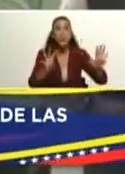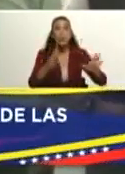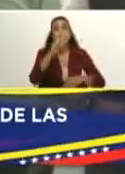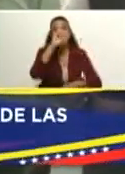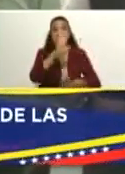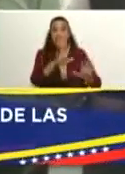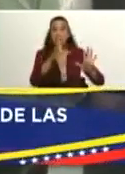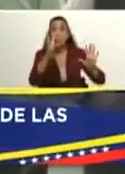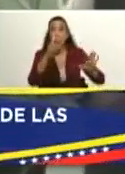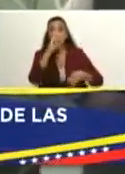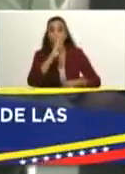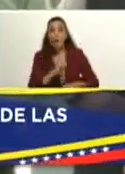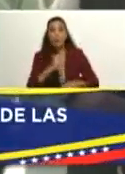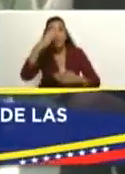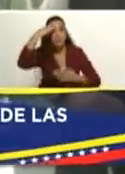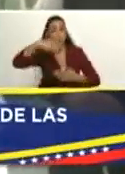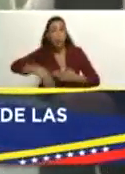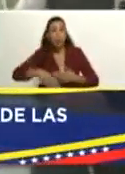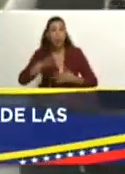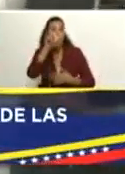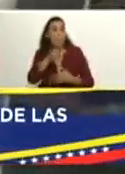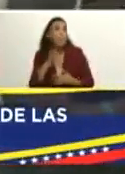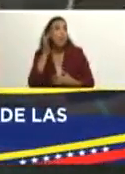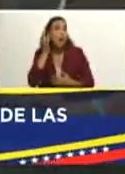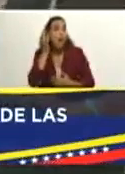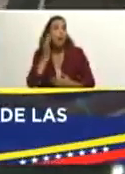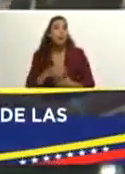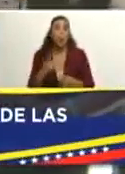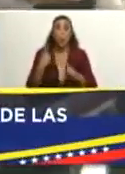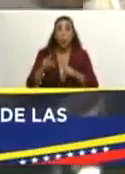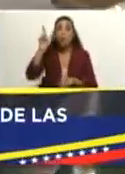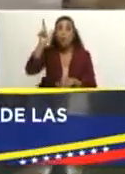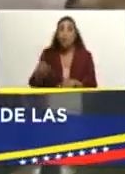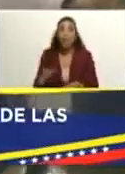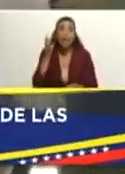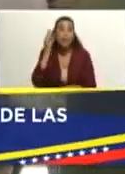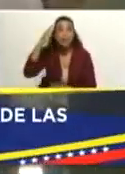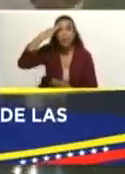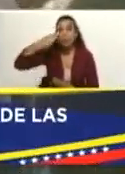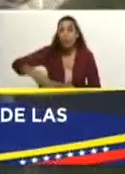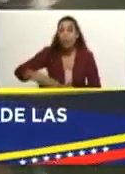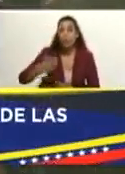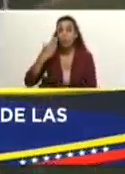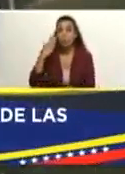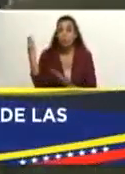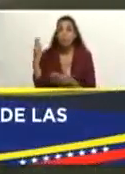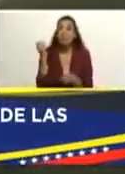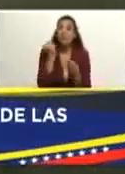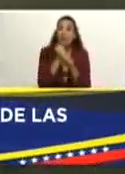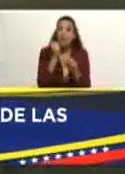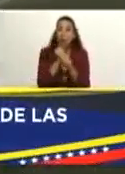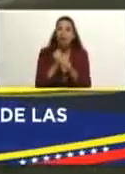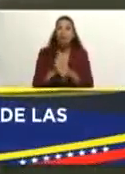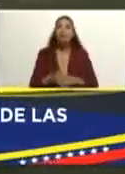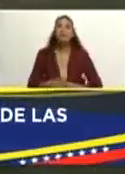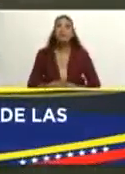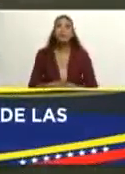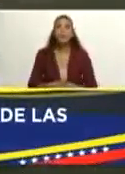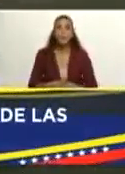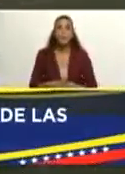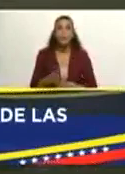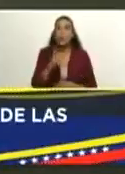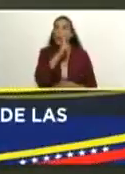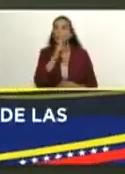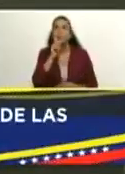19 años. ¿Ah? Soldada de la patria, aquí está. Y aquí está otra soldada, mira. Aquí está otra soldada trabajando. ¿Ah? ¿Usted cómo se